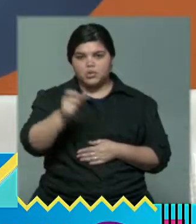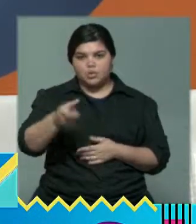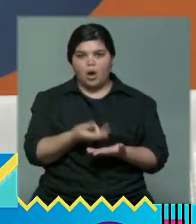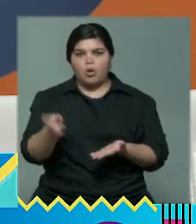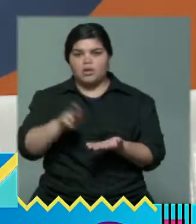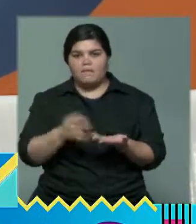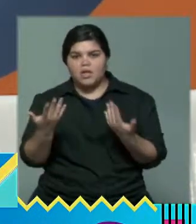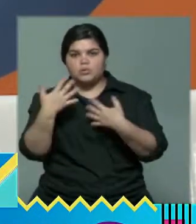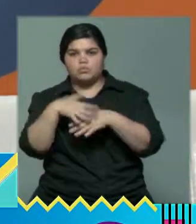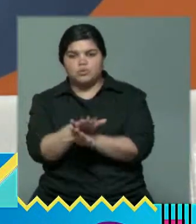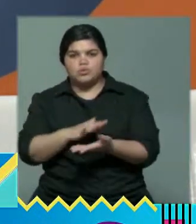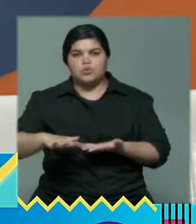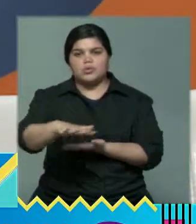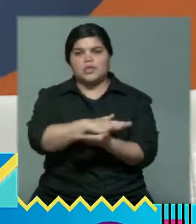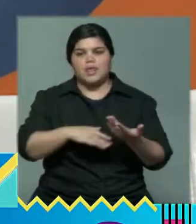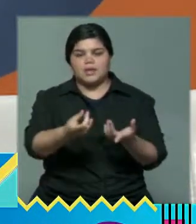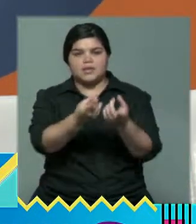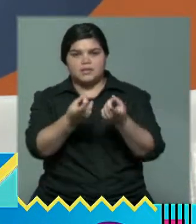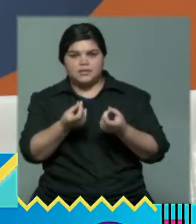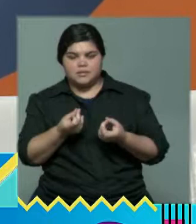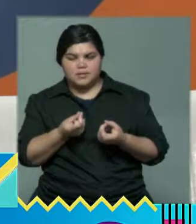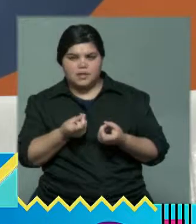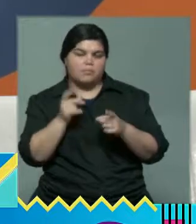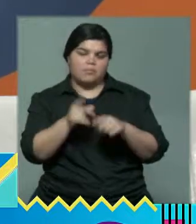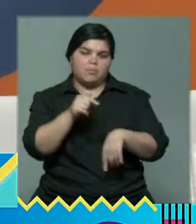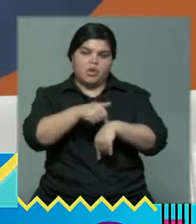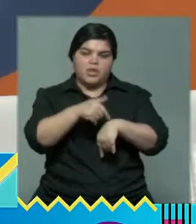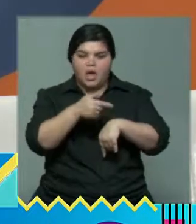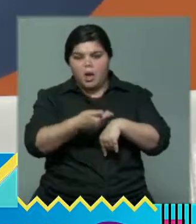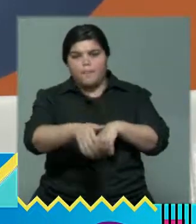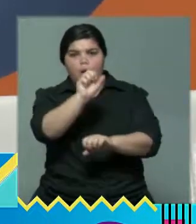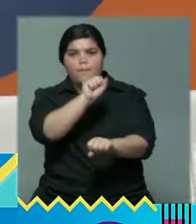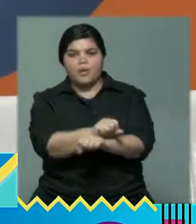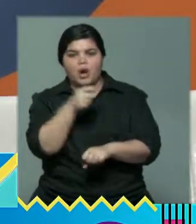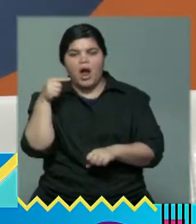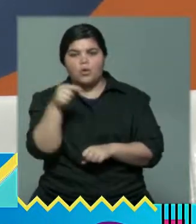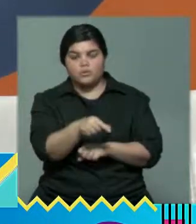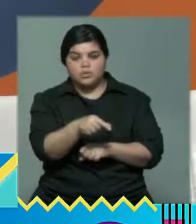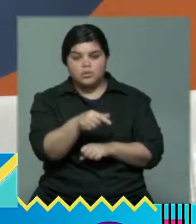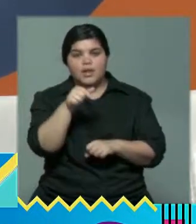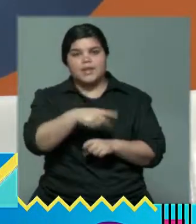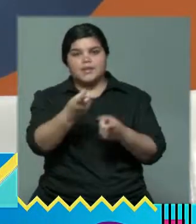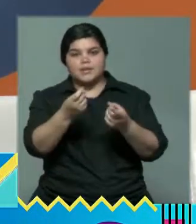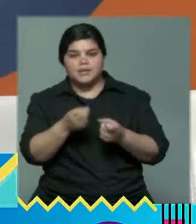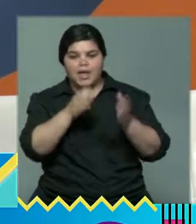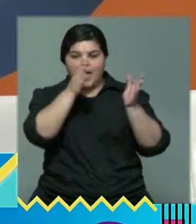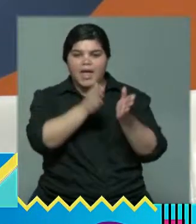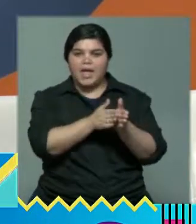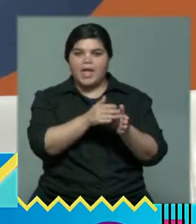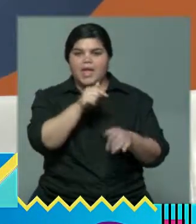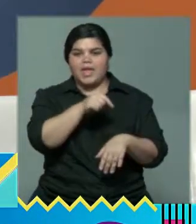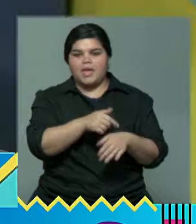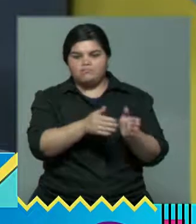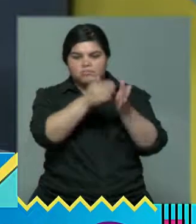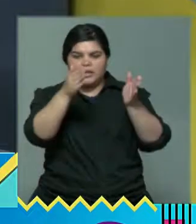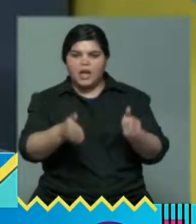reinsertarse en la sociedad tenía que, durante la condena, durante la ejecución de su condena, tenía que ir teniendo etapas de cada vez mayor